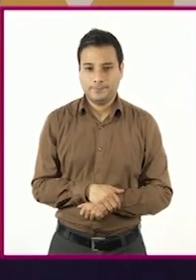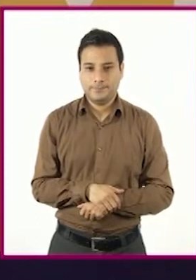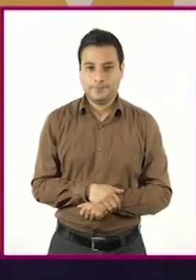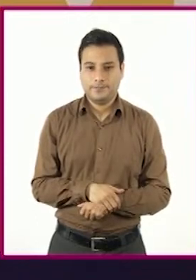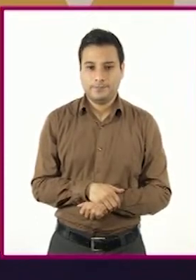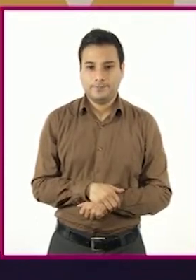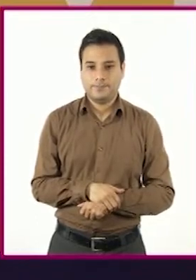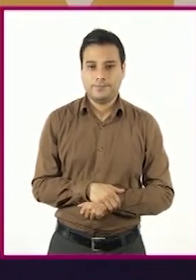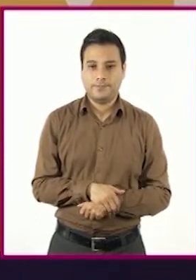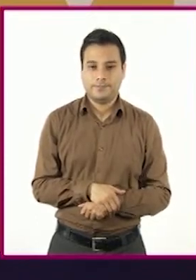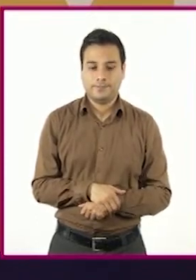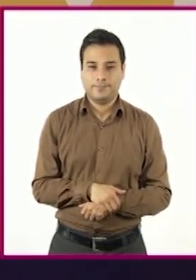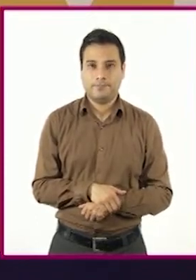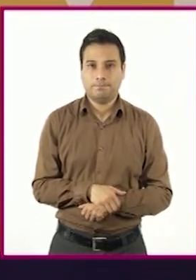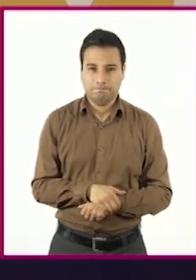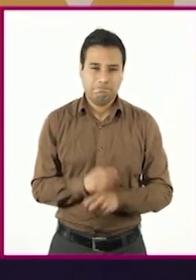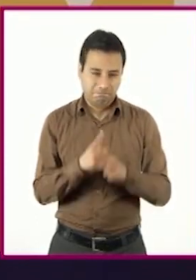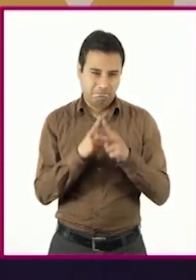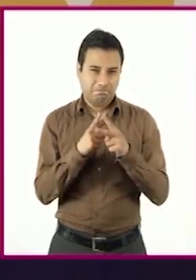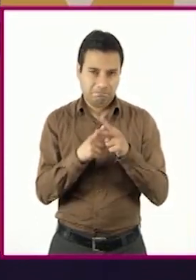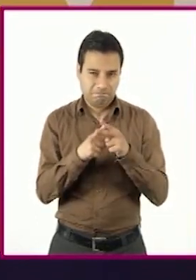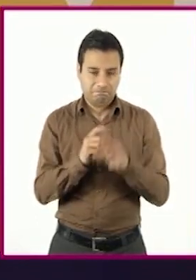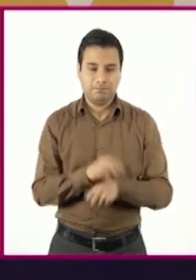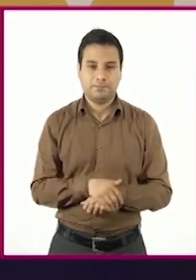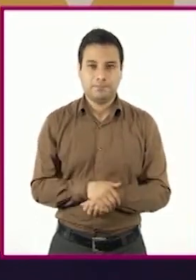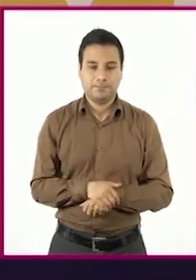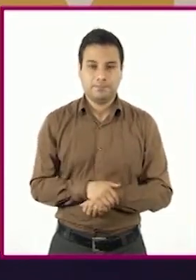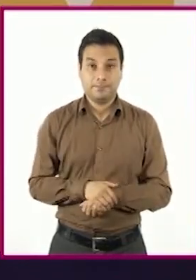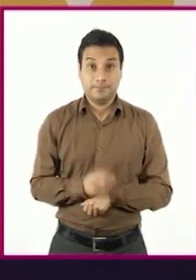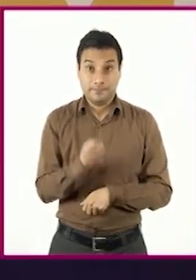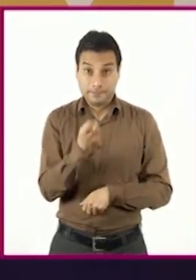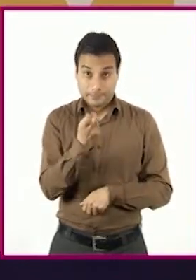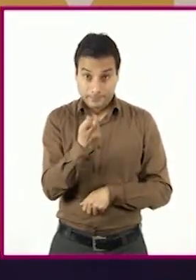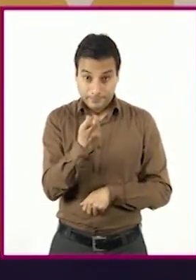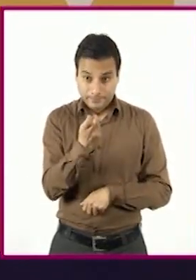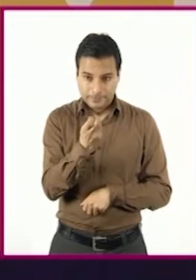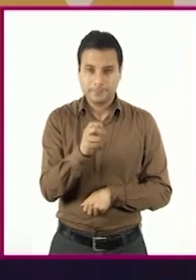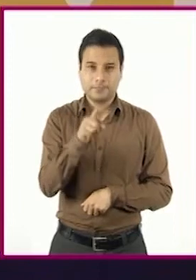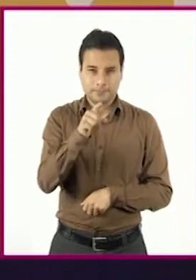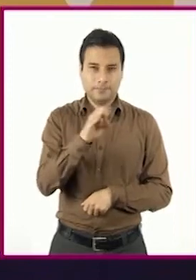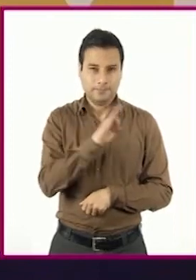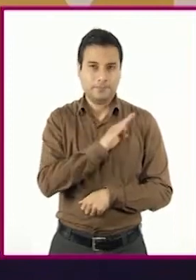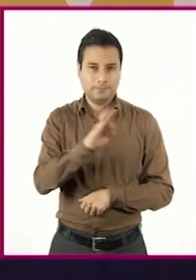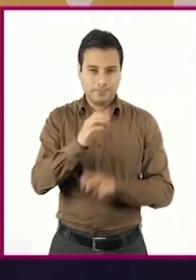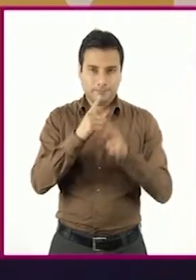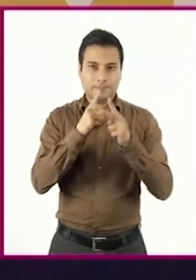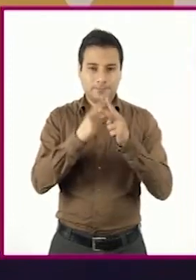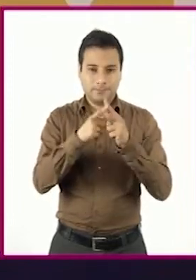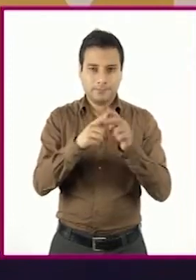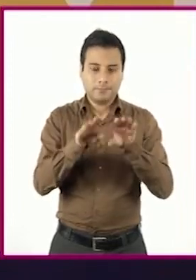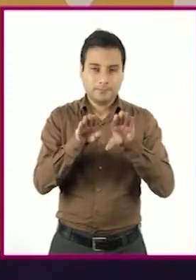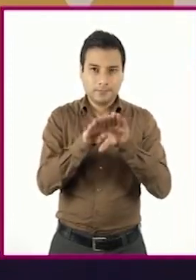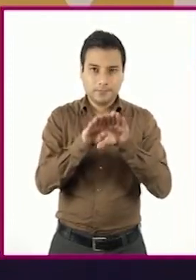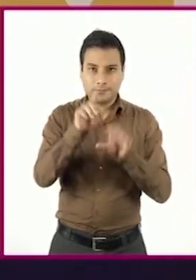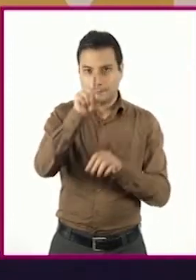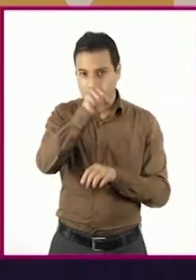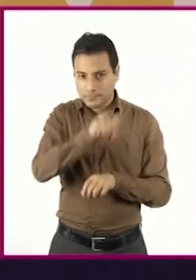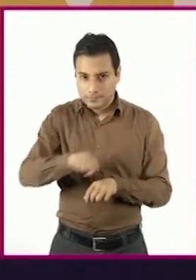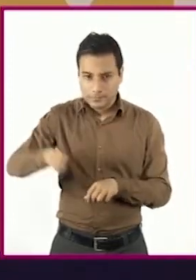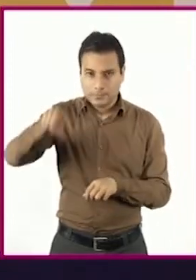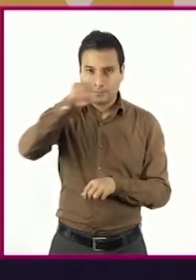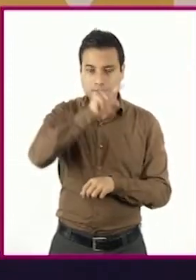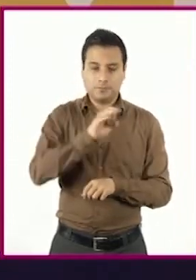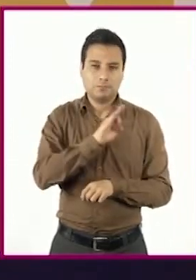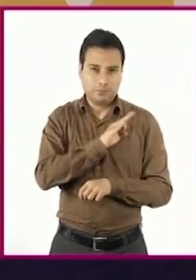datos por 360 grados. Con esta expresión, calculen los sectores circulares correspondientes